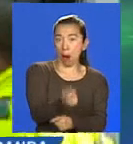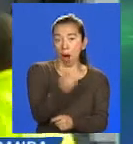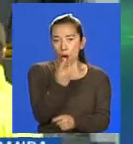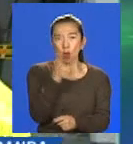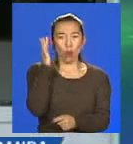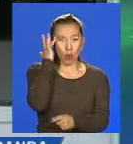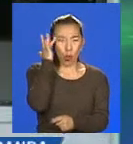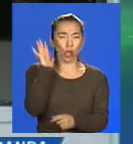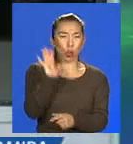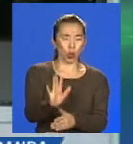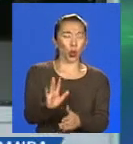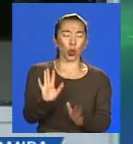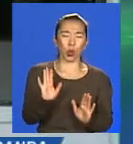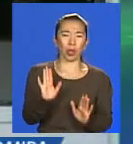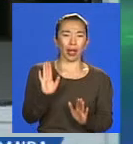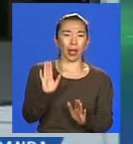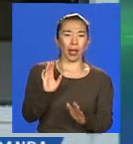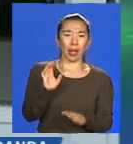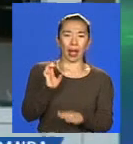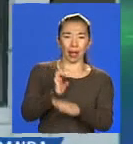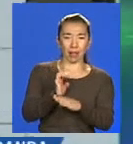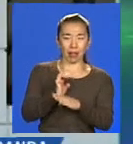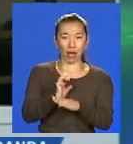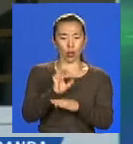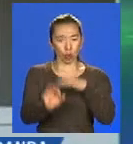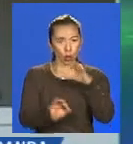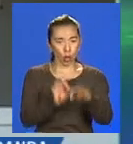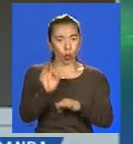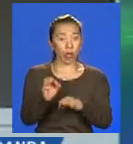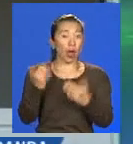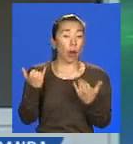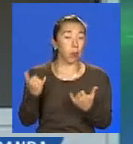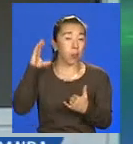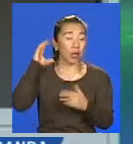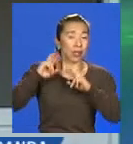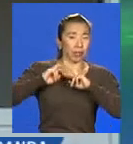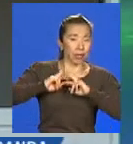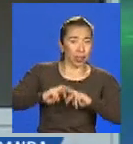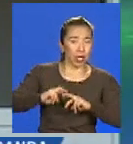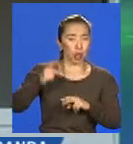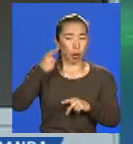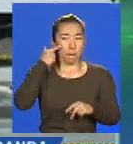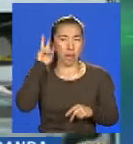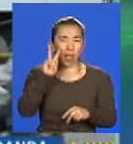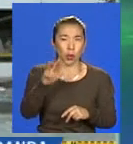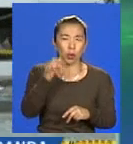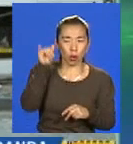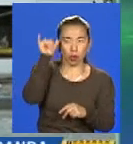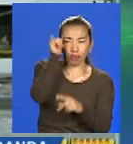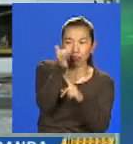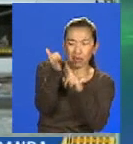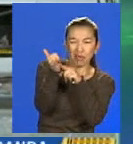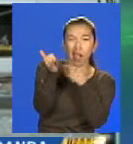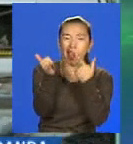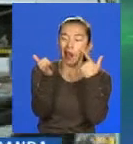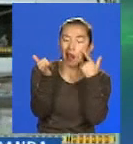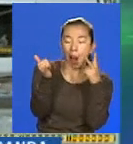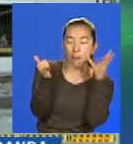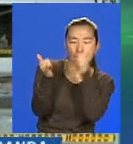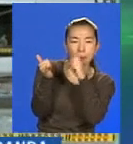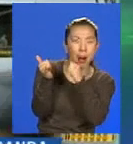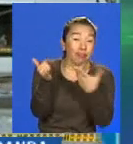las entidades de seguridad están haciendo la investigación, cotejando las cámaras de vigilancia, etcétera, para